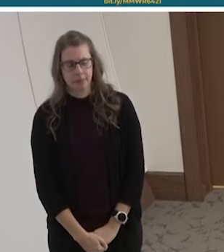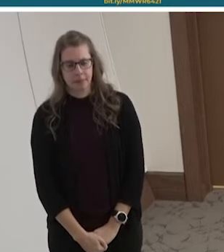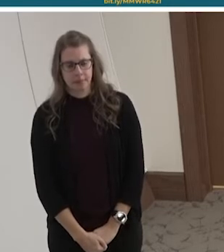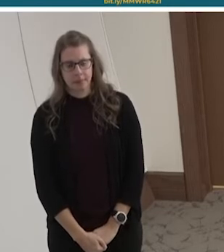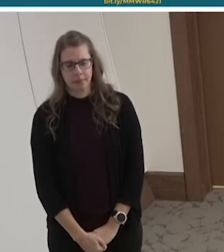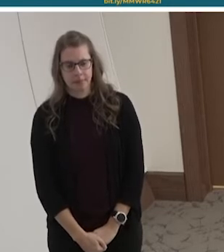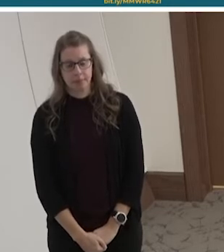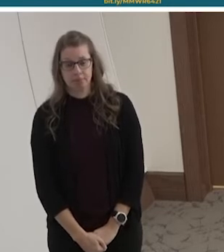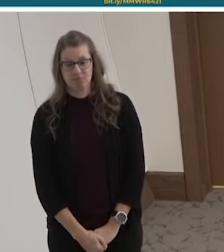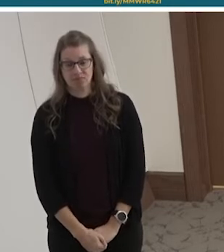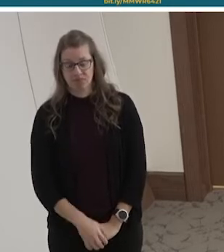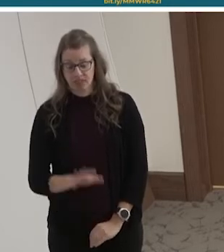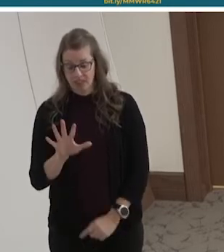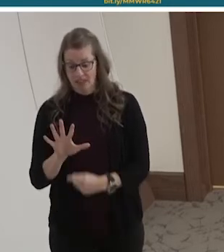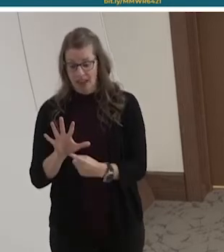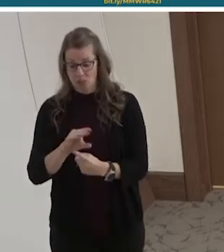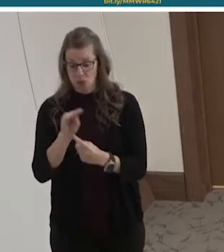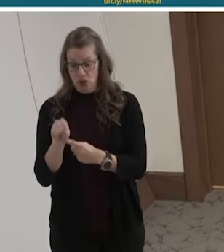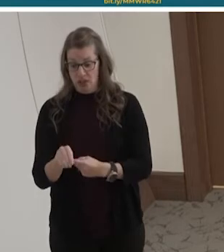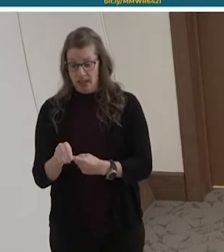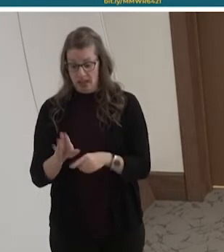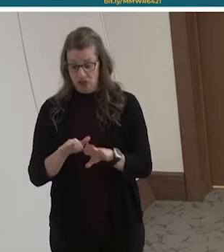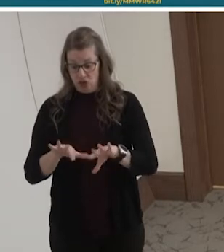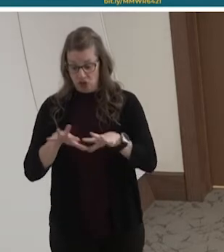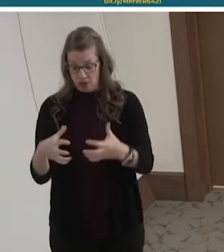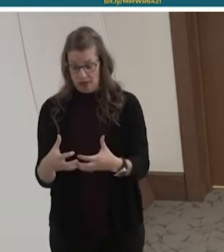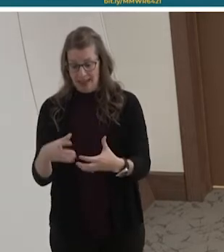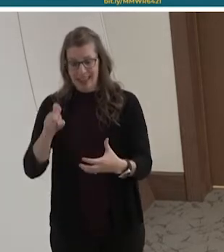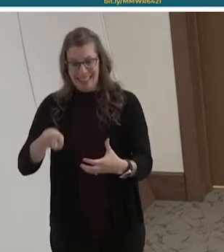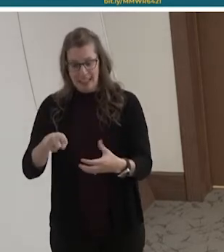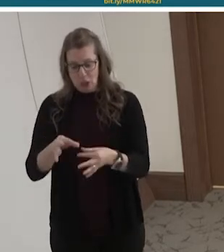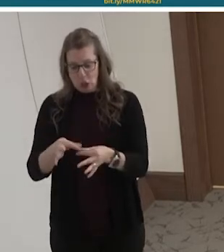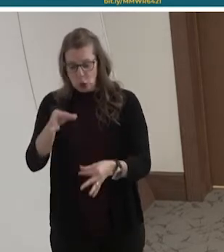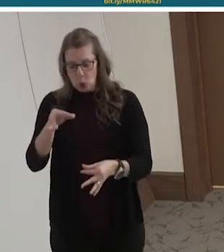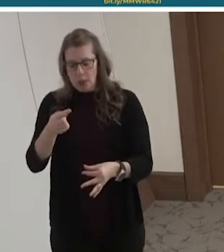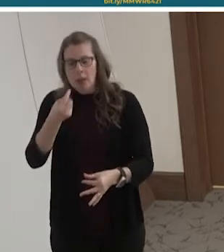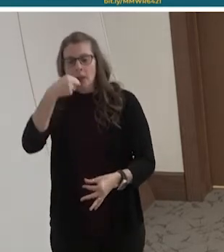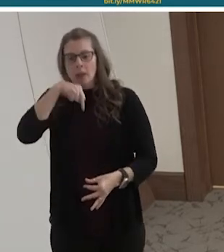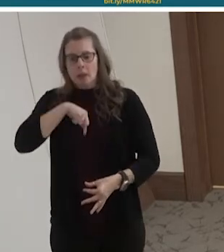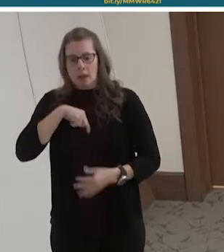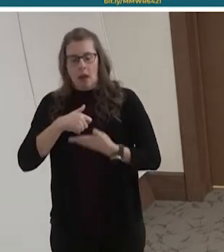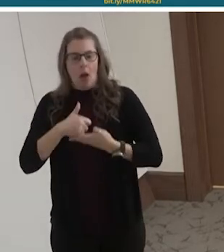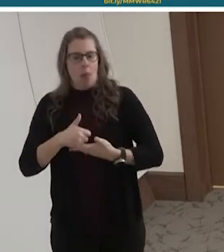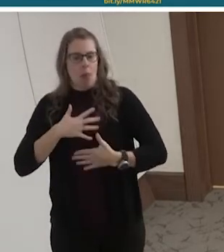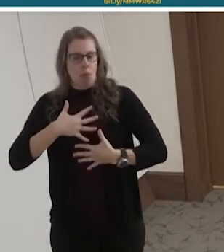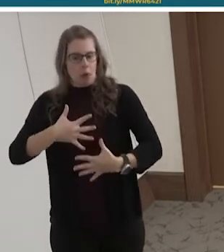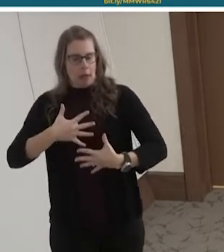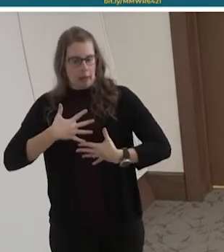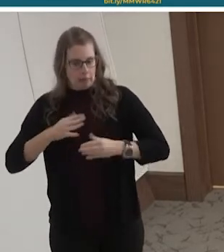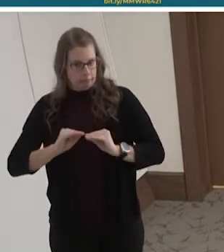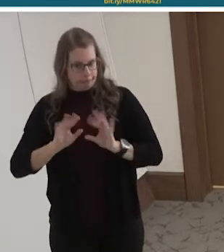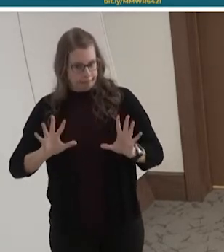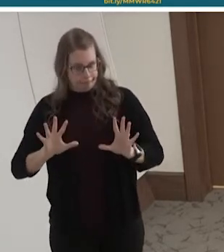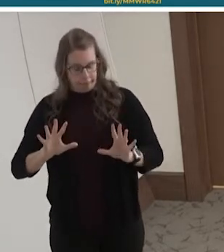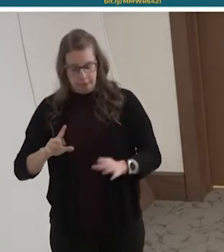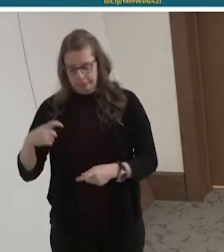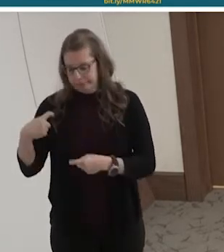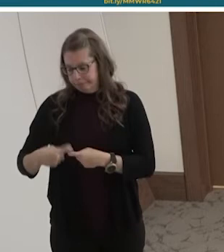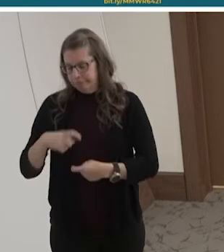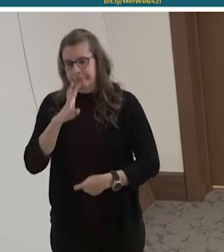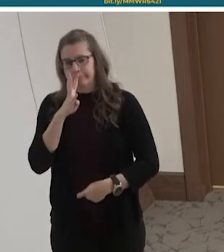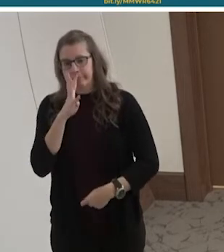intensivos. And 5% needed a tube to help them breathe. Y 5% necesitan